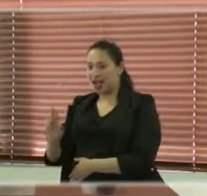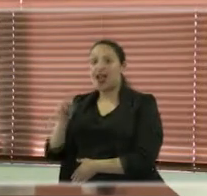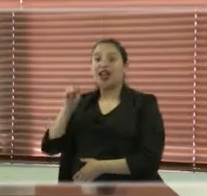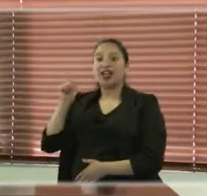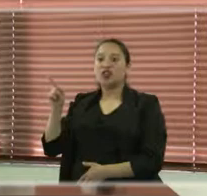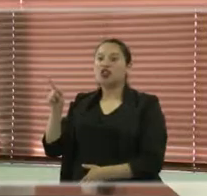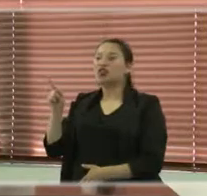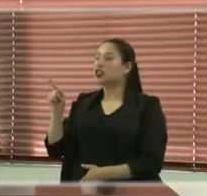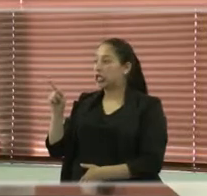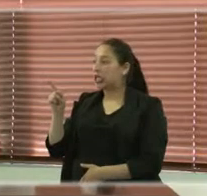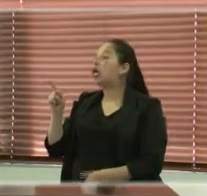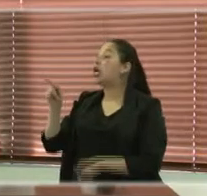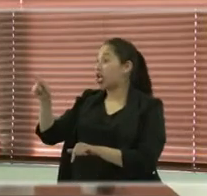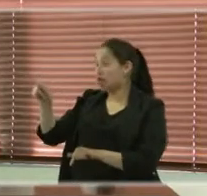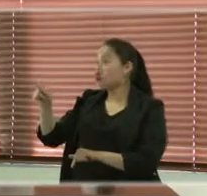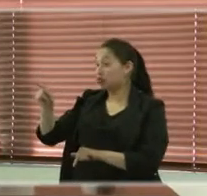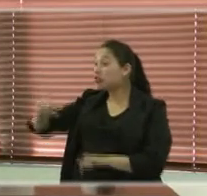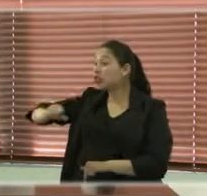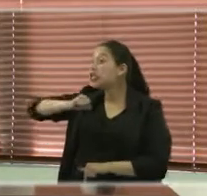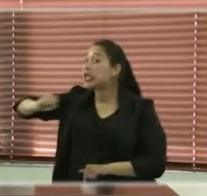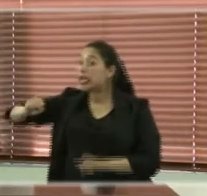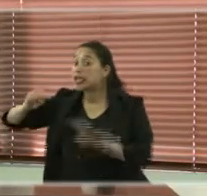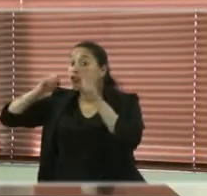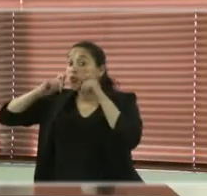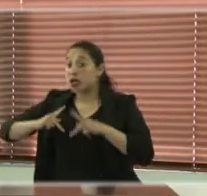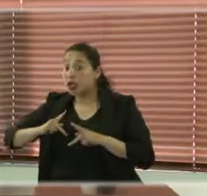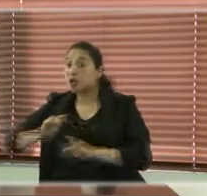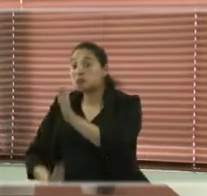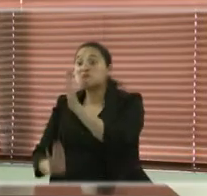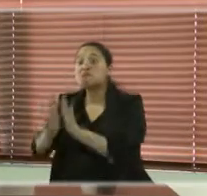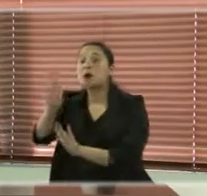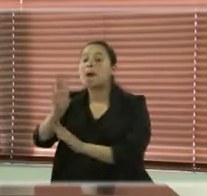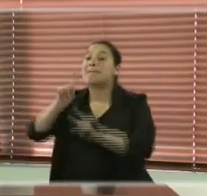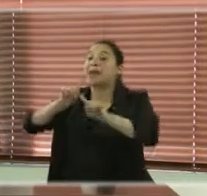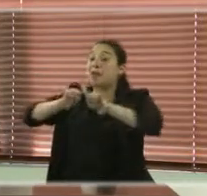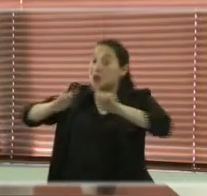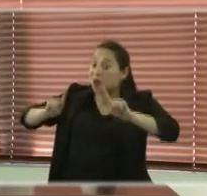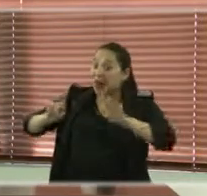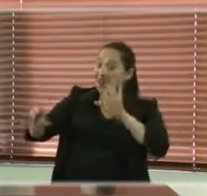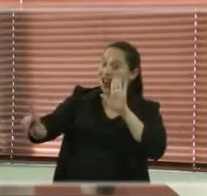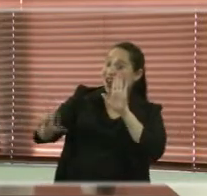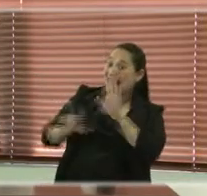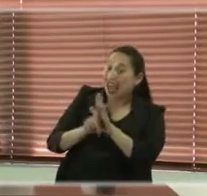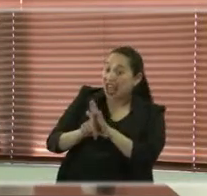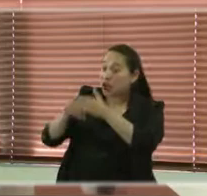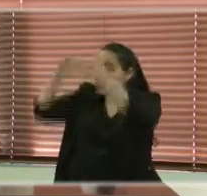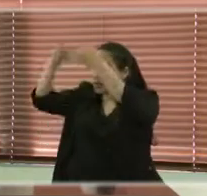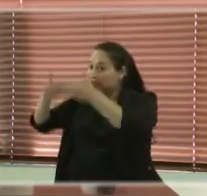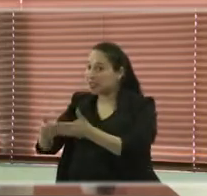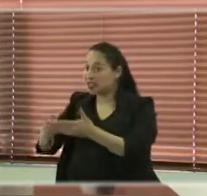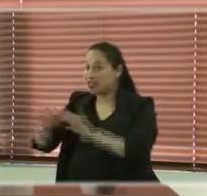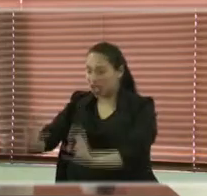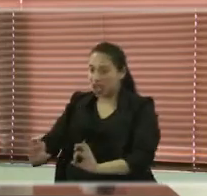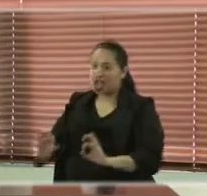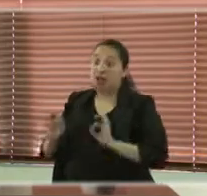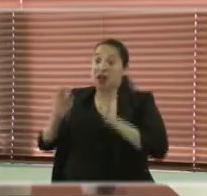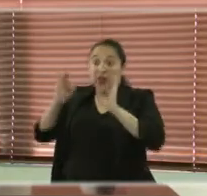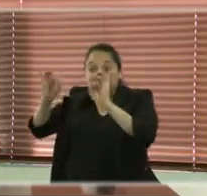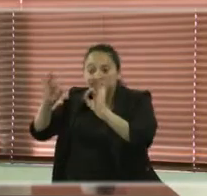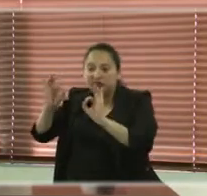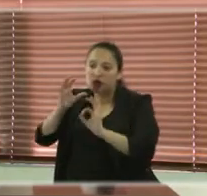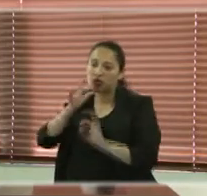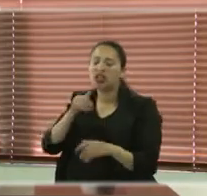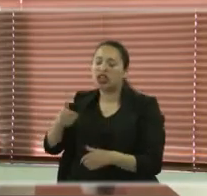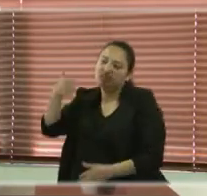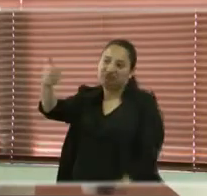latina es un país avanzado en derechos humanos su ley de personas con discapacidad no es tan buena como uno pensaría es buena No no estoy diciendo